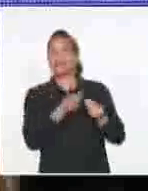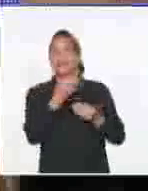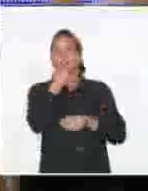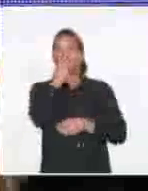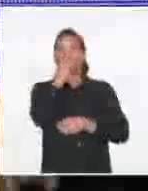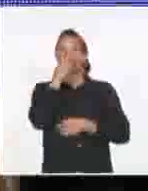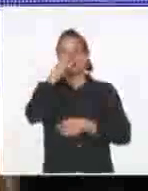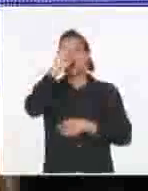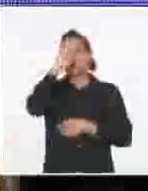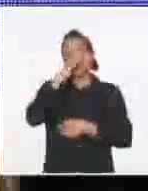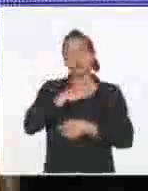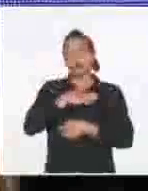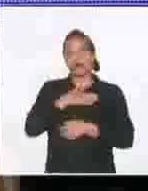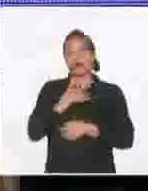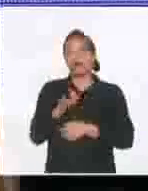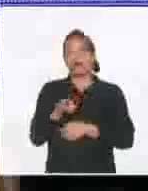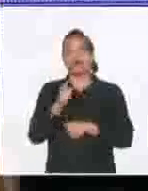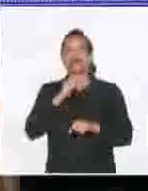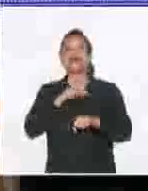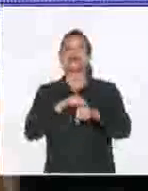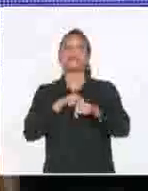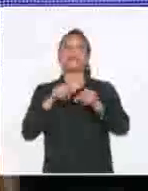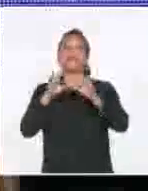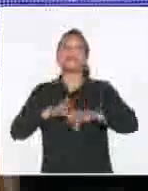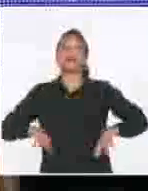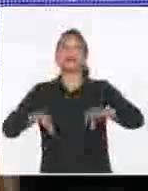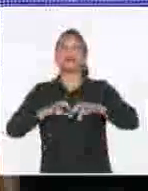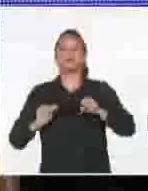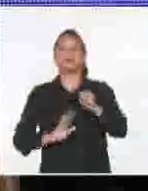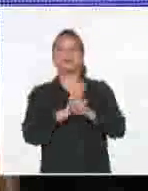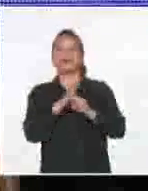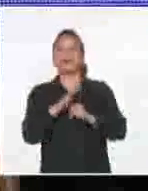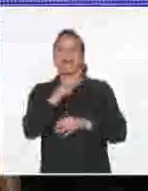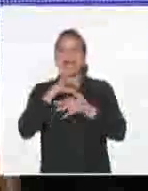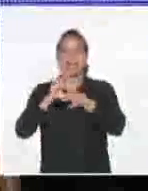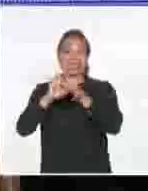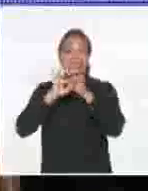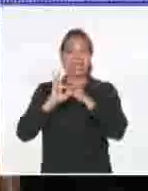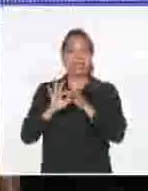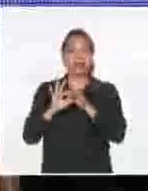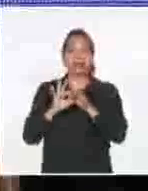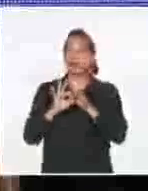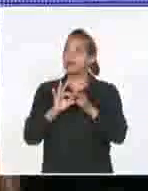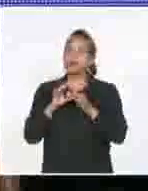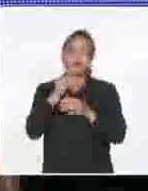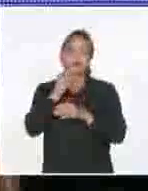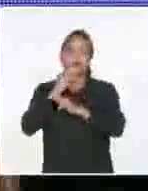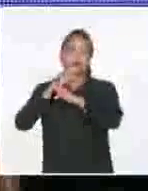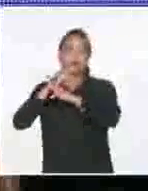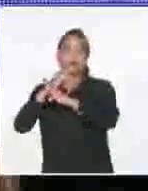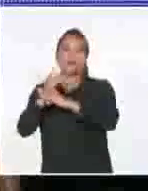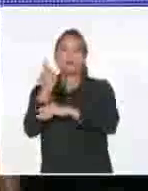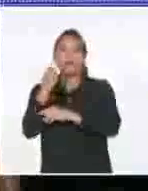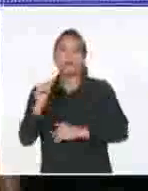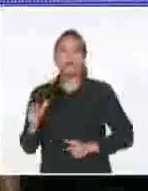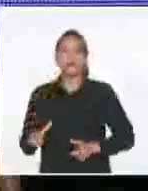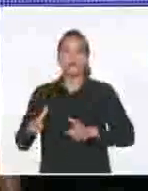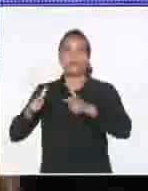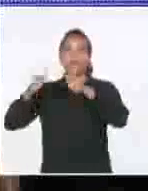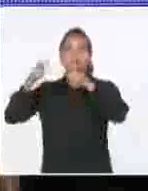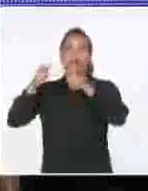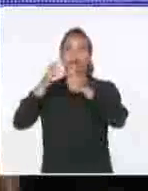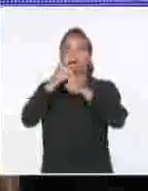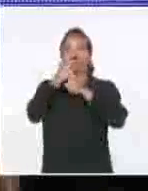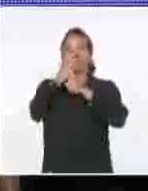enviar en medio de una pandemia, en el momento crítico, un balón de oxígeno de los Estados Unidos a Cuba, hay